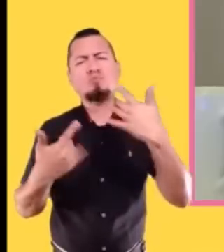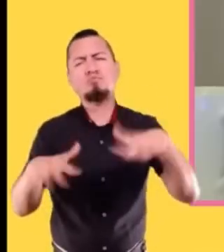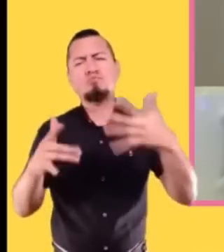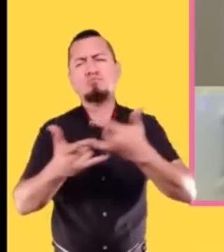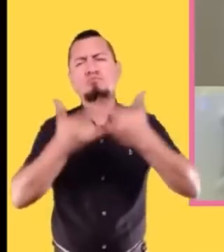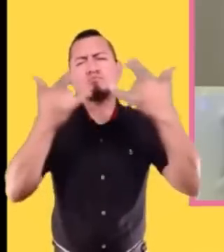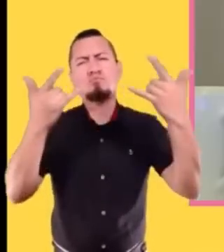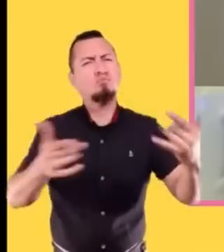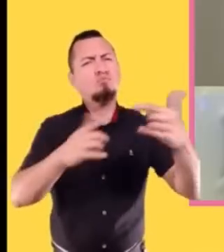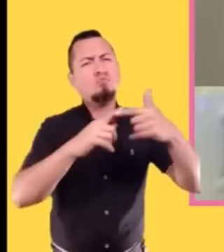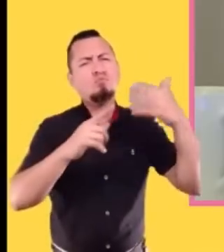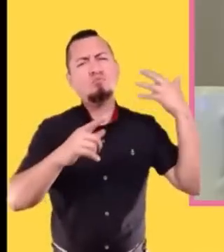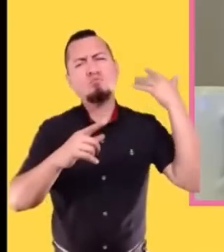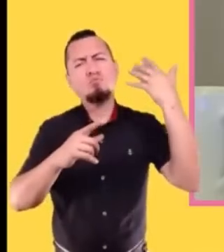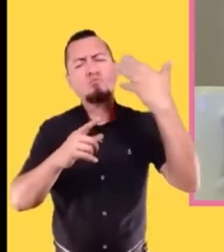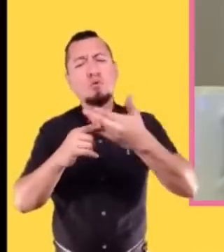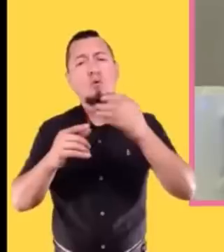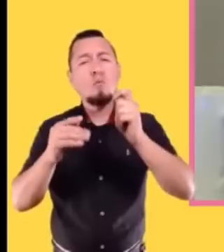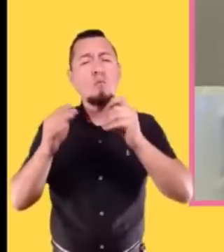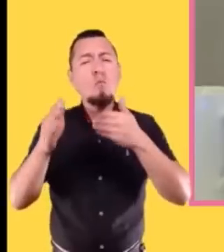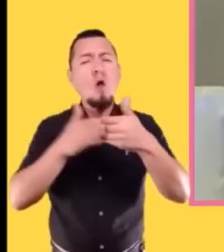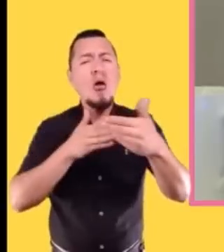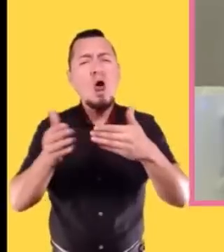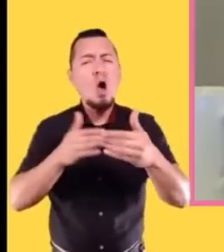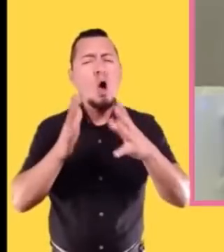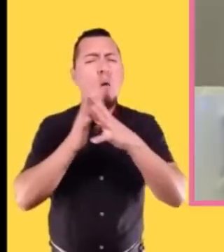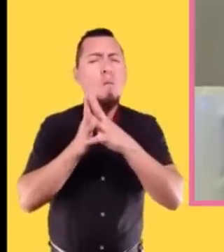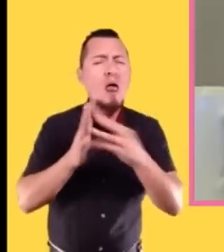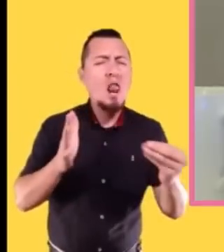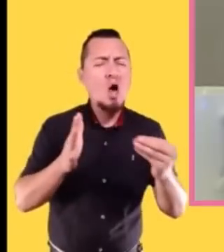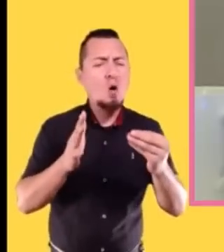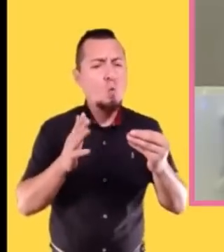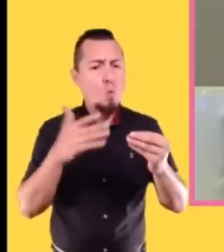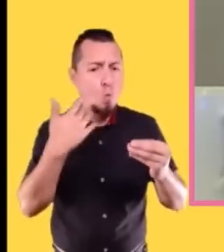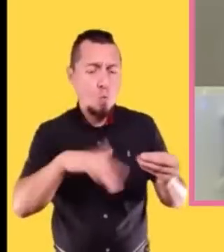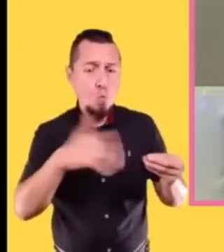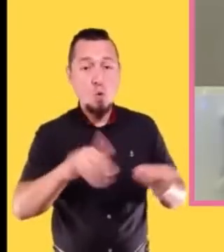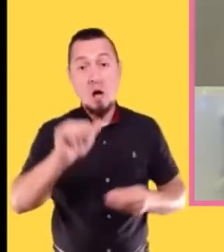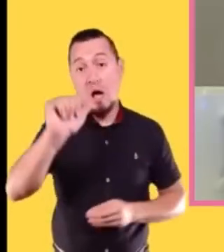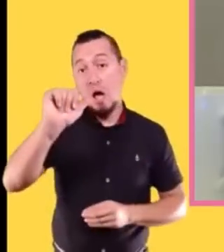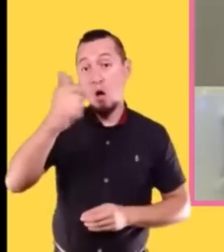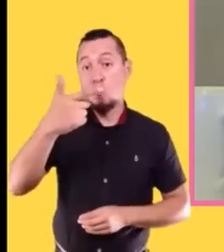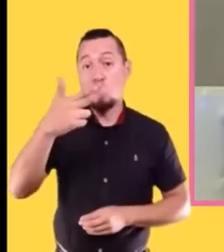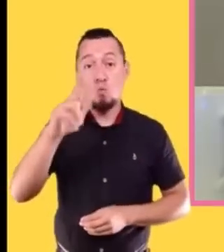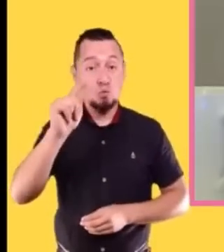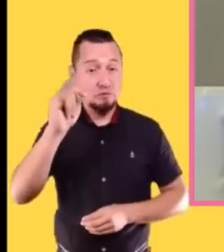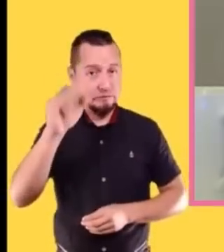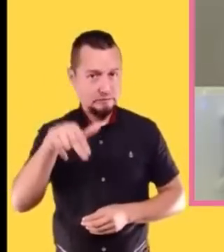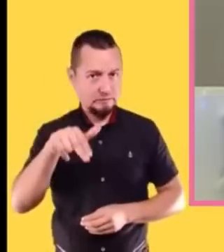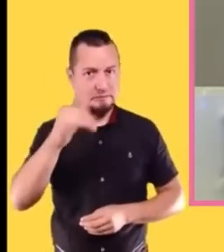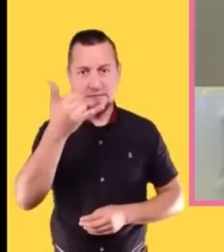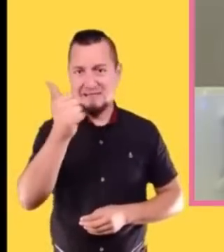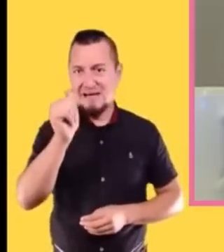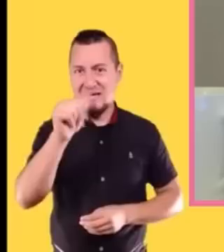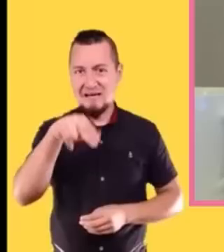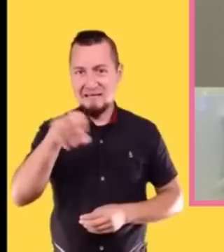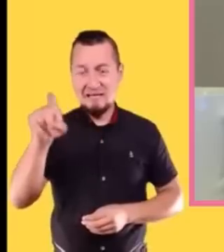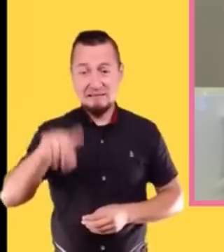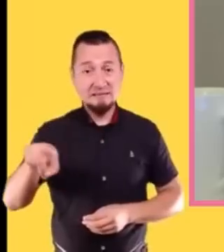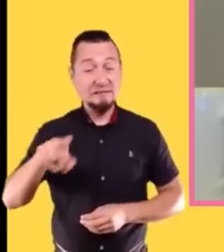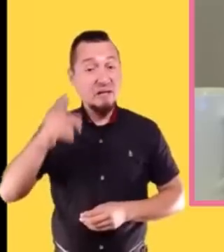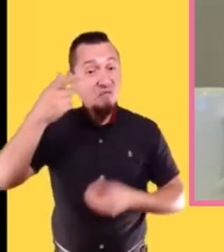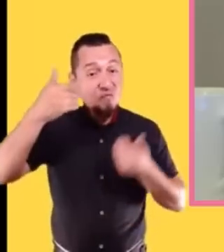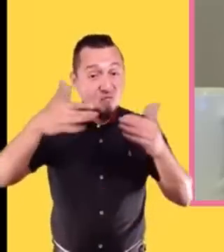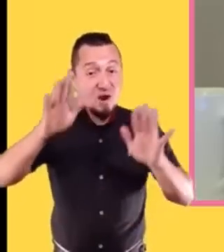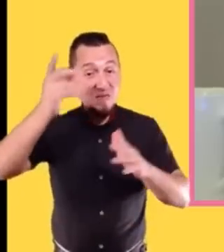de ese modelo, porque no se nos puede olvidar que Agustín Yáñez, ilustre jalisciense, fue director de la Comisión Nacional de